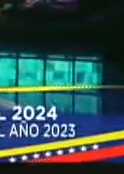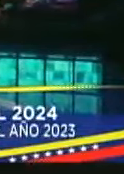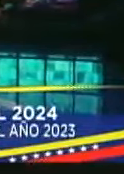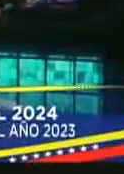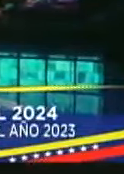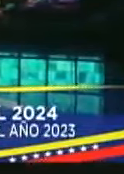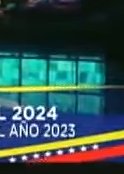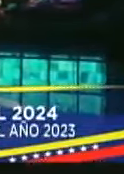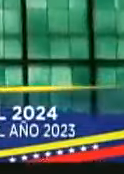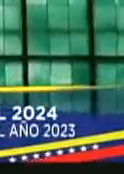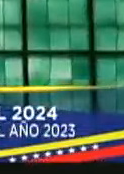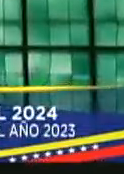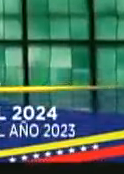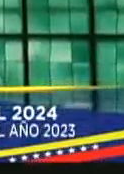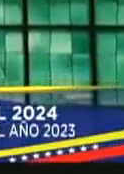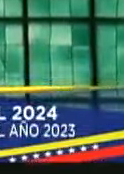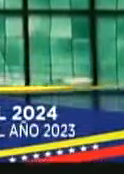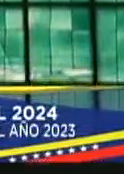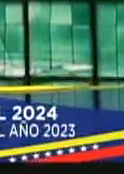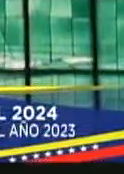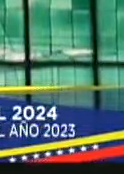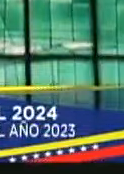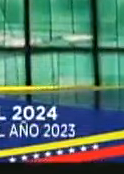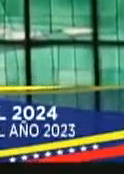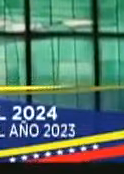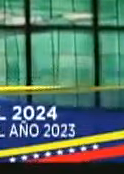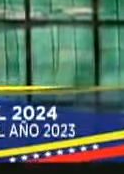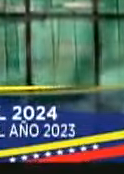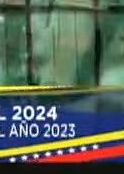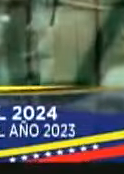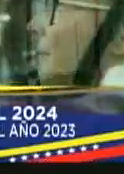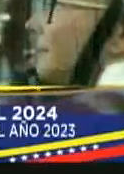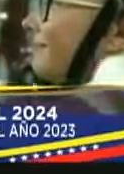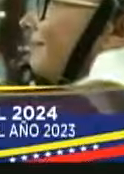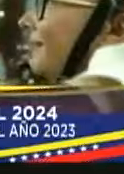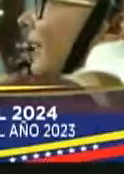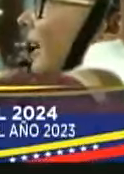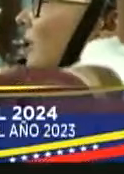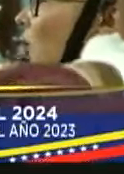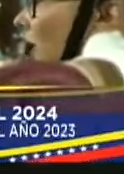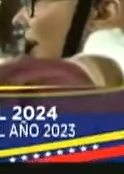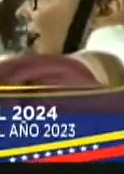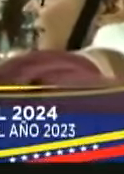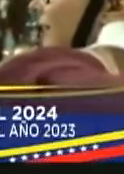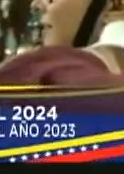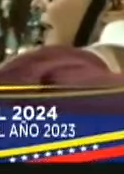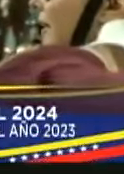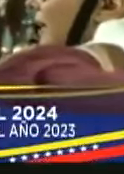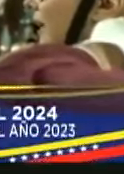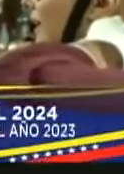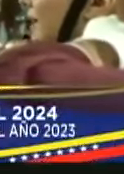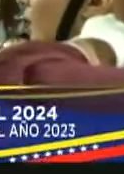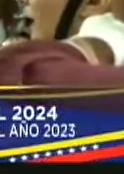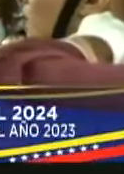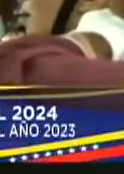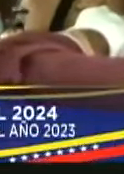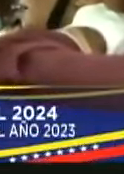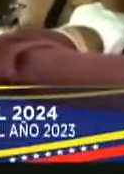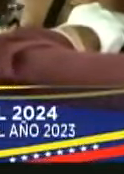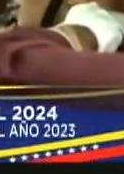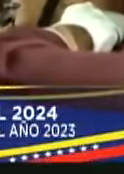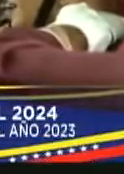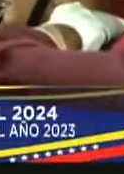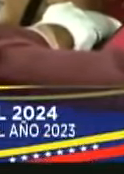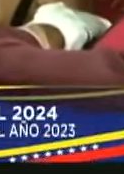TSJ, Edgar Gavidia Rodríguez, así como también la segunda vicepresidenta del máximo tribunal, la